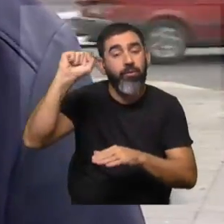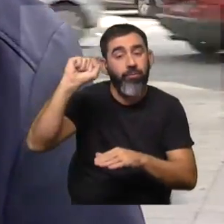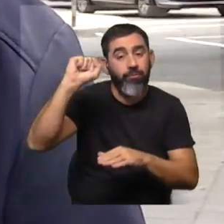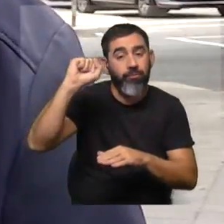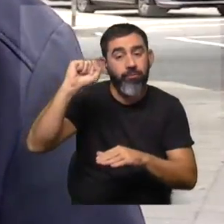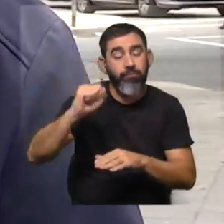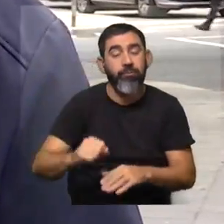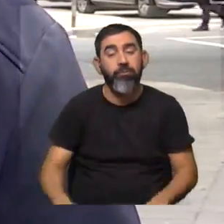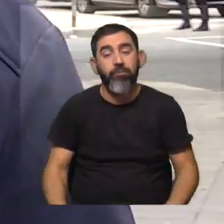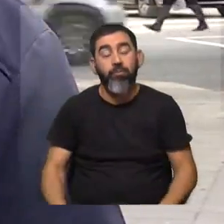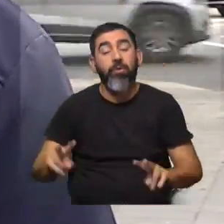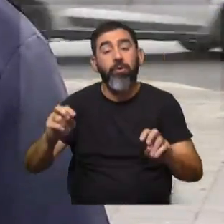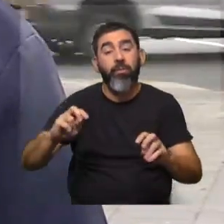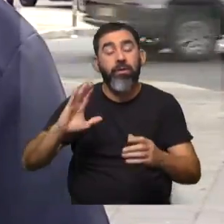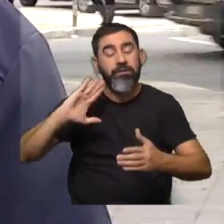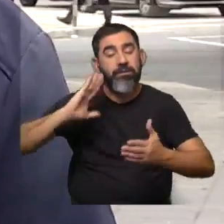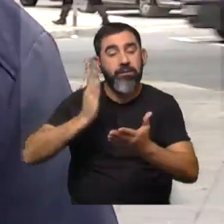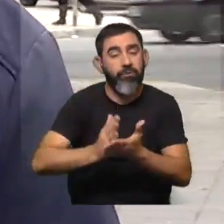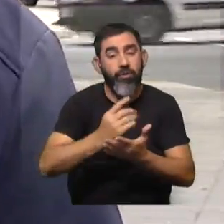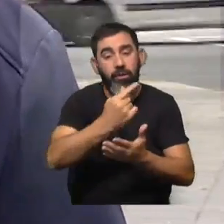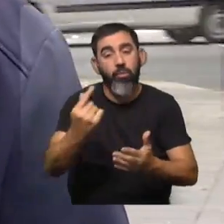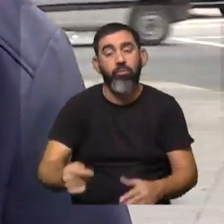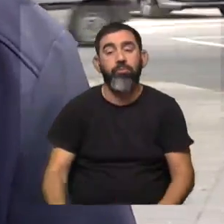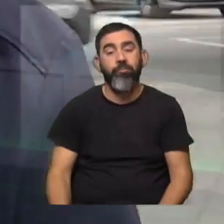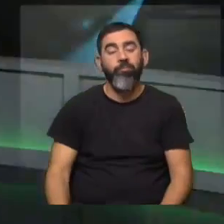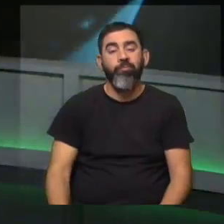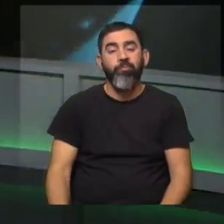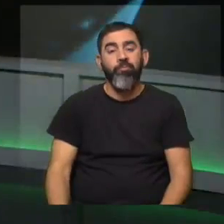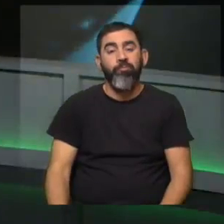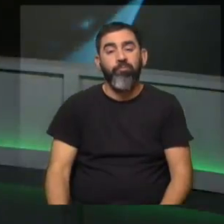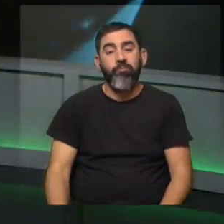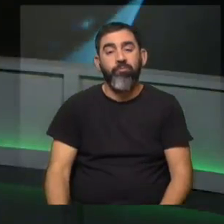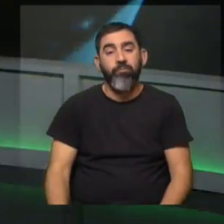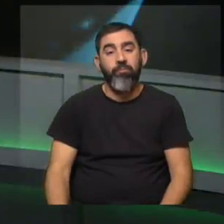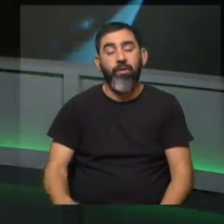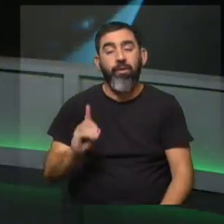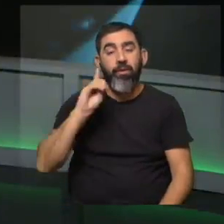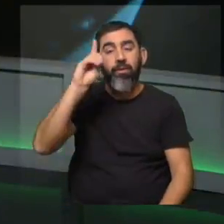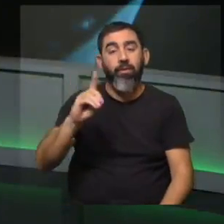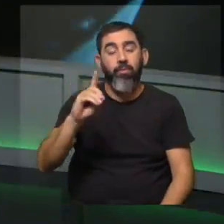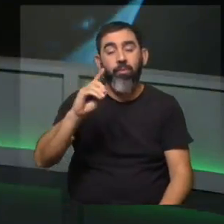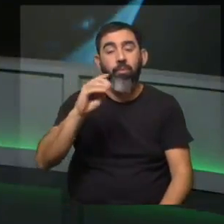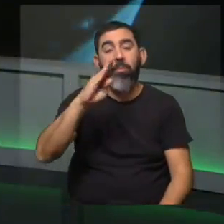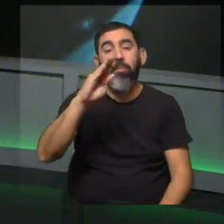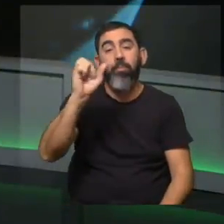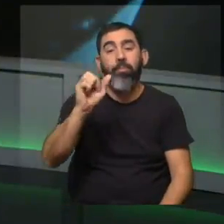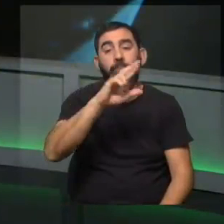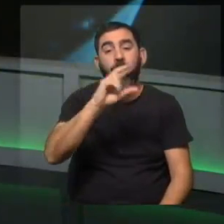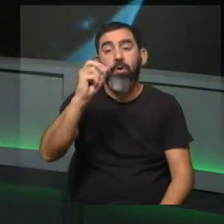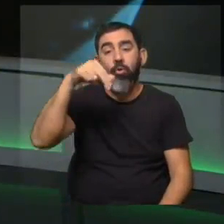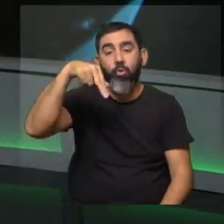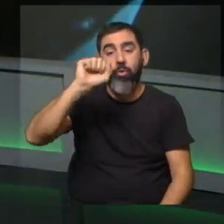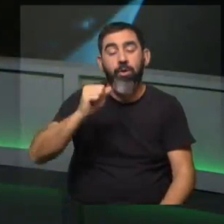sobre lo que tiene que ver con la criminalidad por su parte el diputado Álvaro perrone de Cabildo